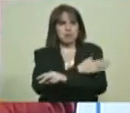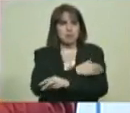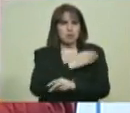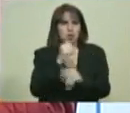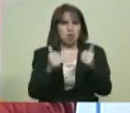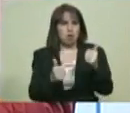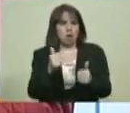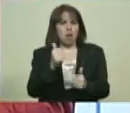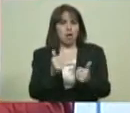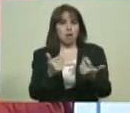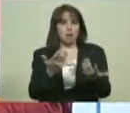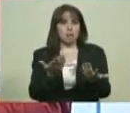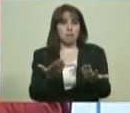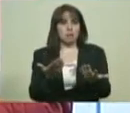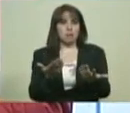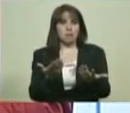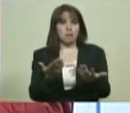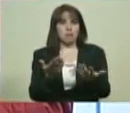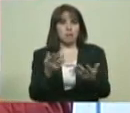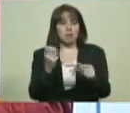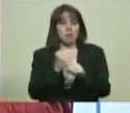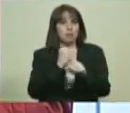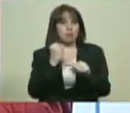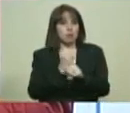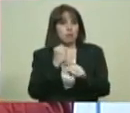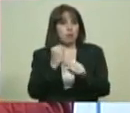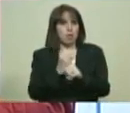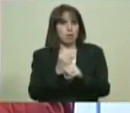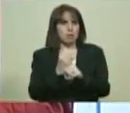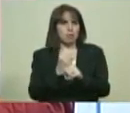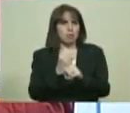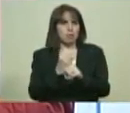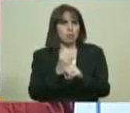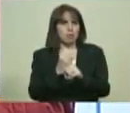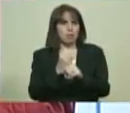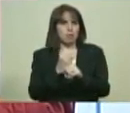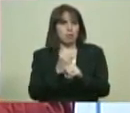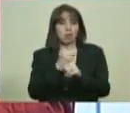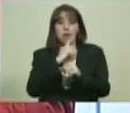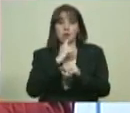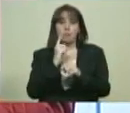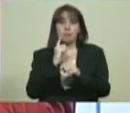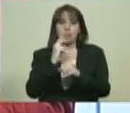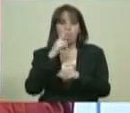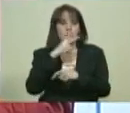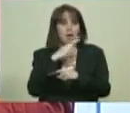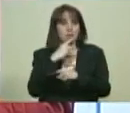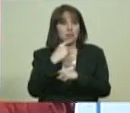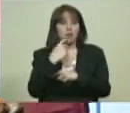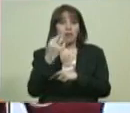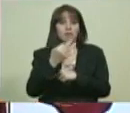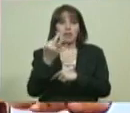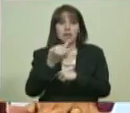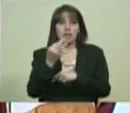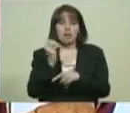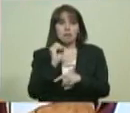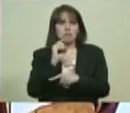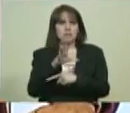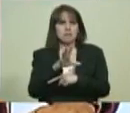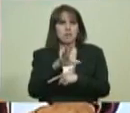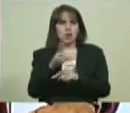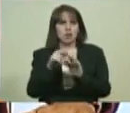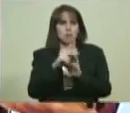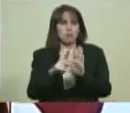también. Y hemos trabajado con la palabra, con la verdad, con el mensaje, con el